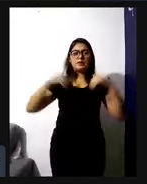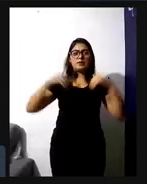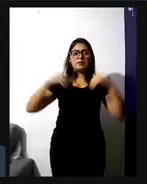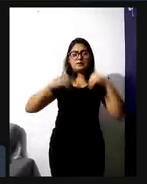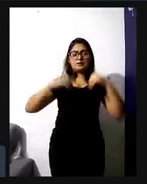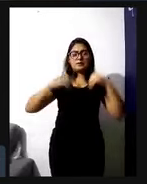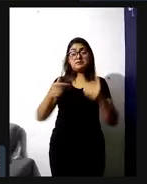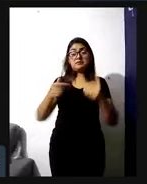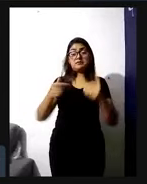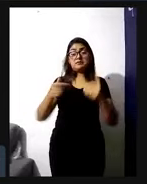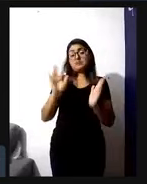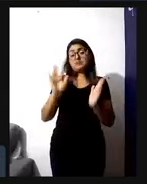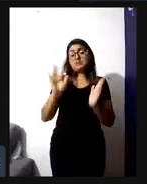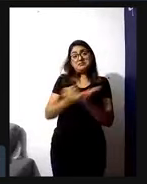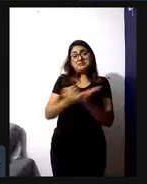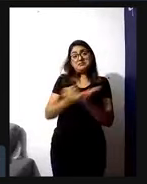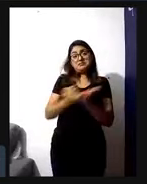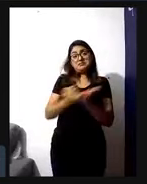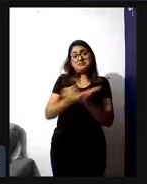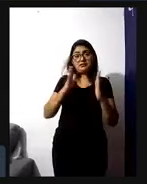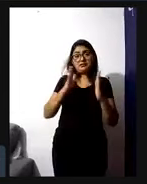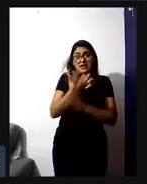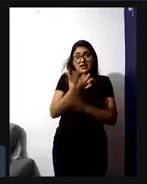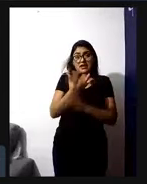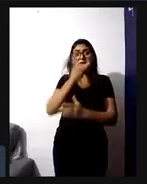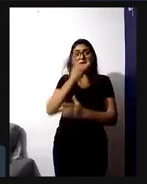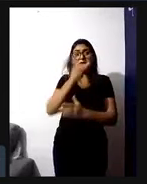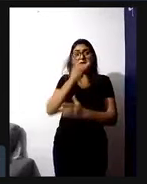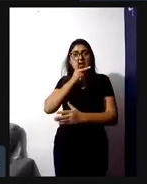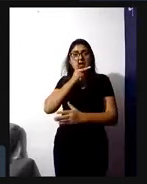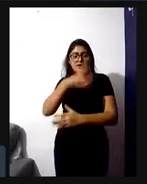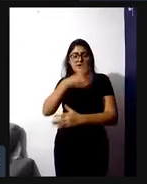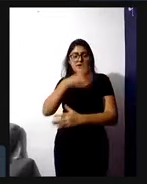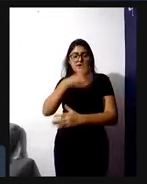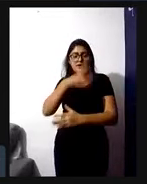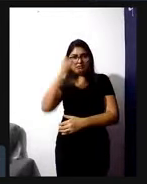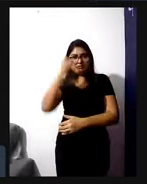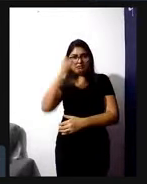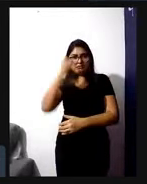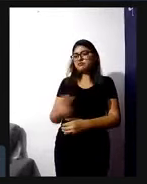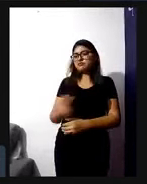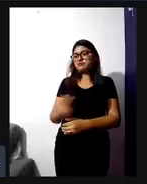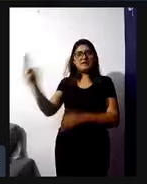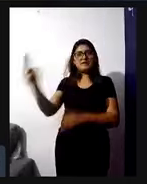está saliendo con papá a pasear por el tema del estrés.